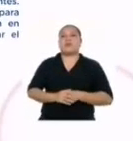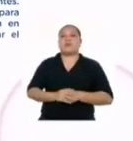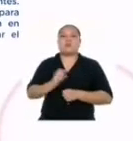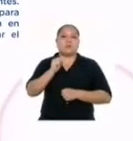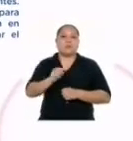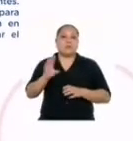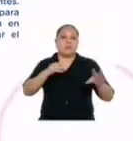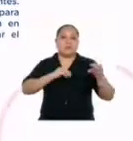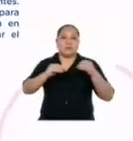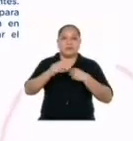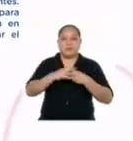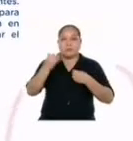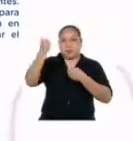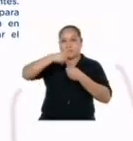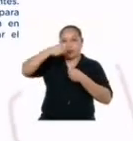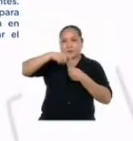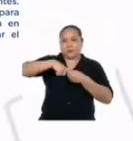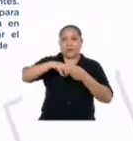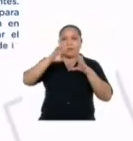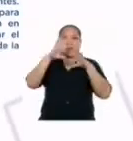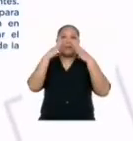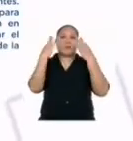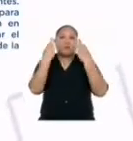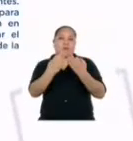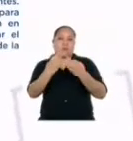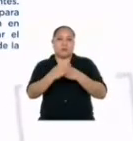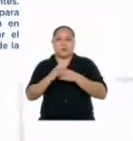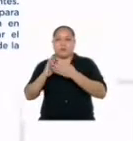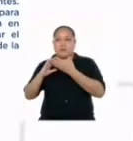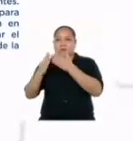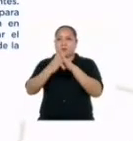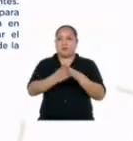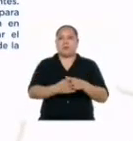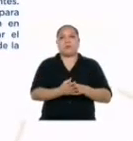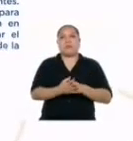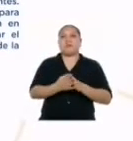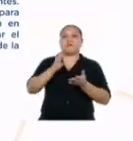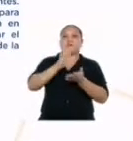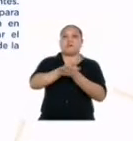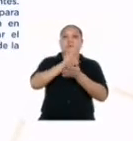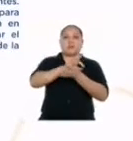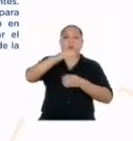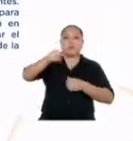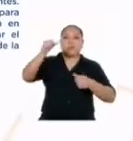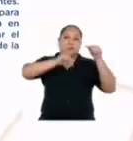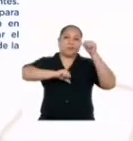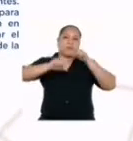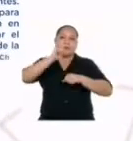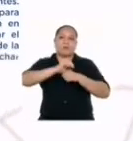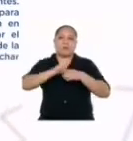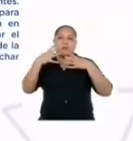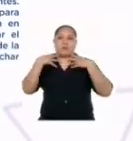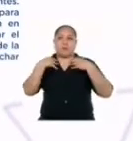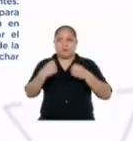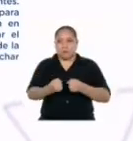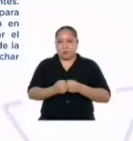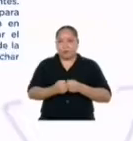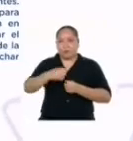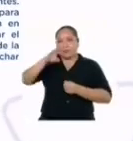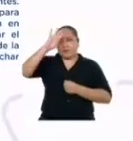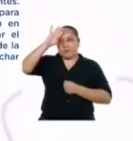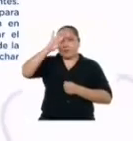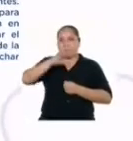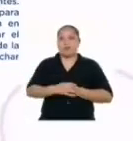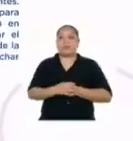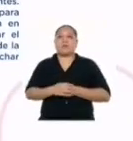participación de nuestras familias y comunidades, el papel de la ciencia en la cura de la enfermedad y la capacidad de encontrar y aprovechar